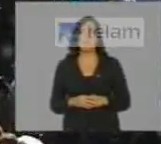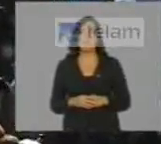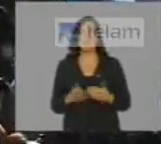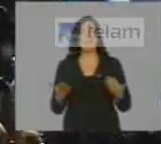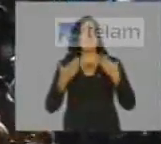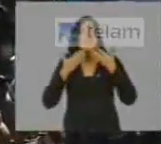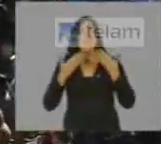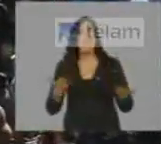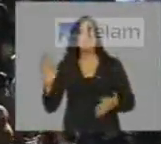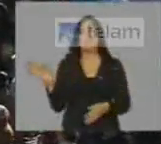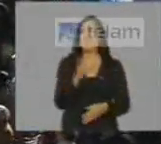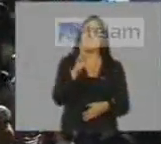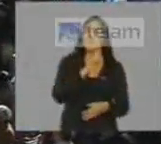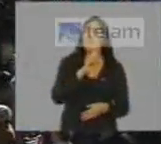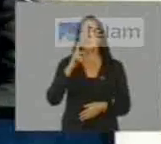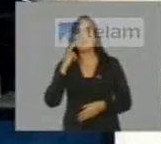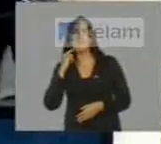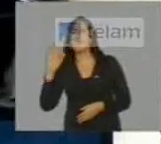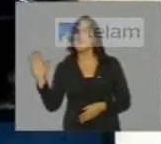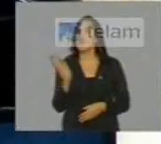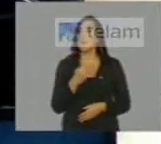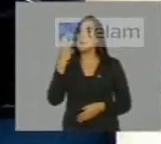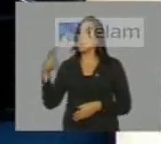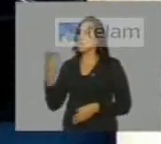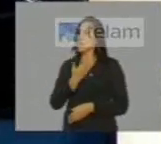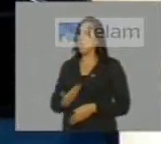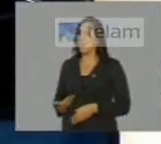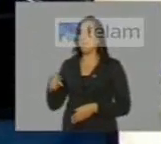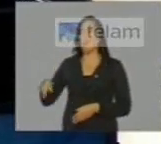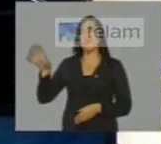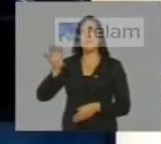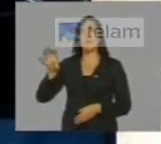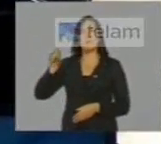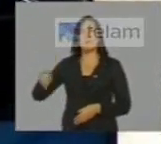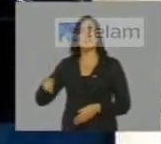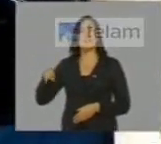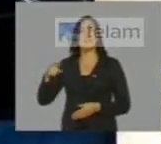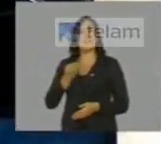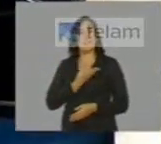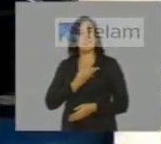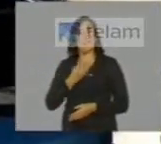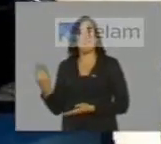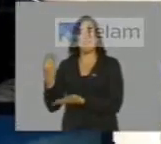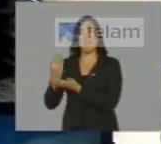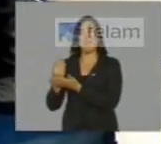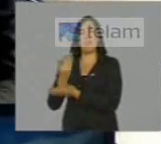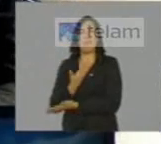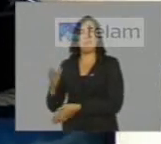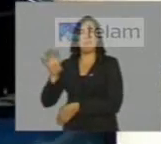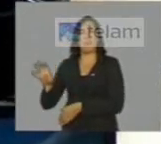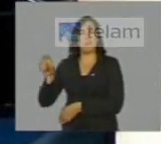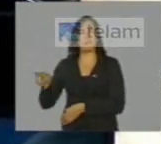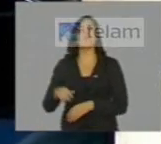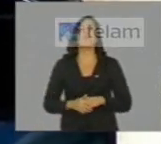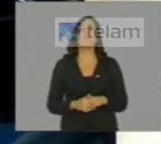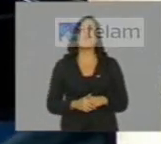Muchas gracias a todos y a todas. Señor Vicegobernador de la Provincia de Santa Fe en ejercicio del Poder Ejecutivo,